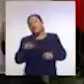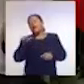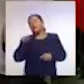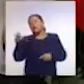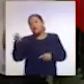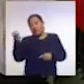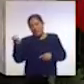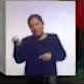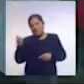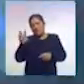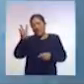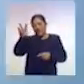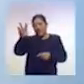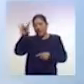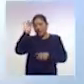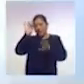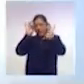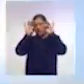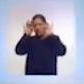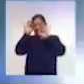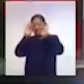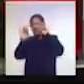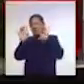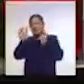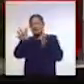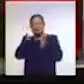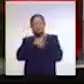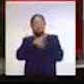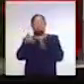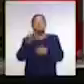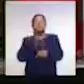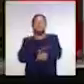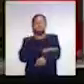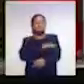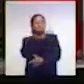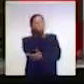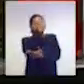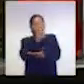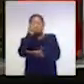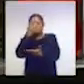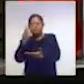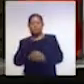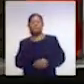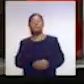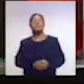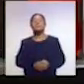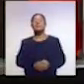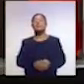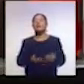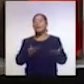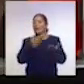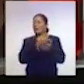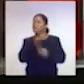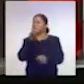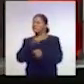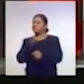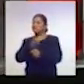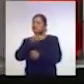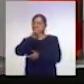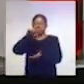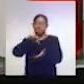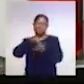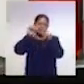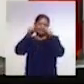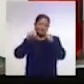le llevó algo de tiempo retratar todas estas cosas. Y nuestra tercera propuesta está hasta el Centro de las Artes, allá